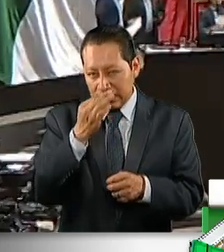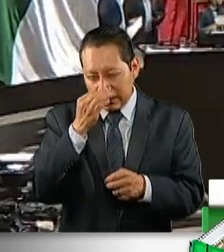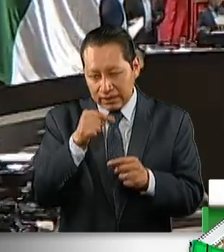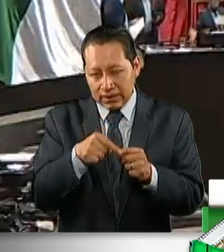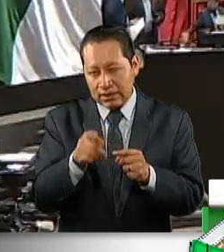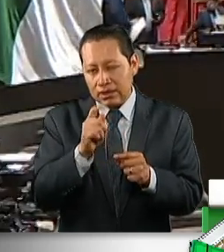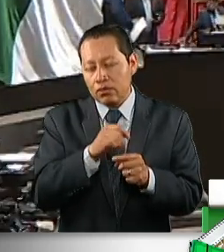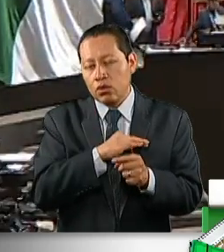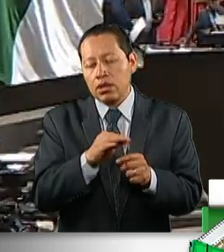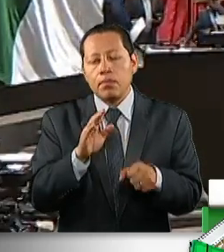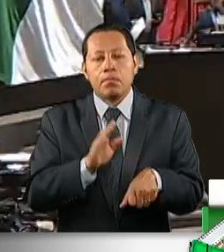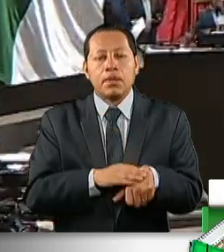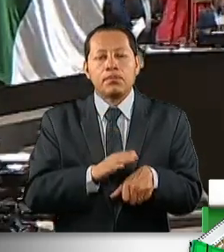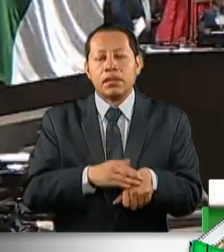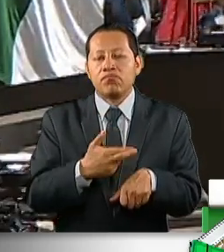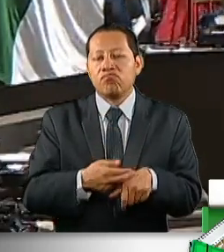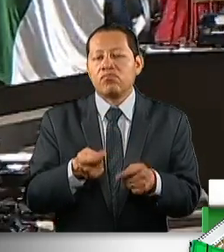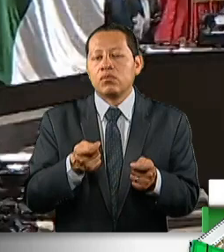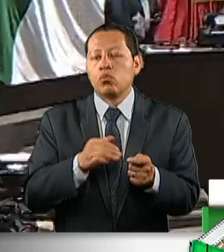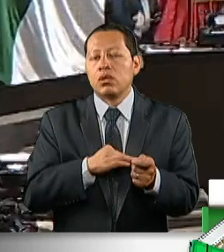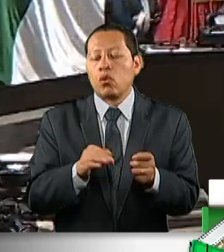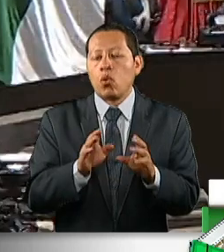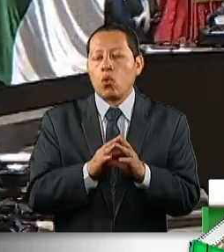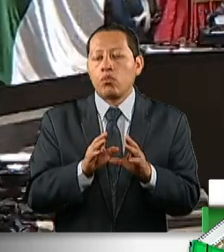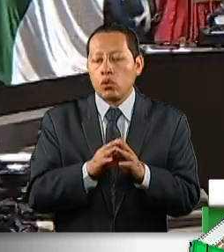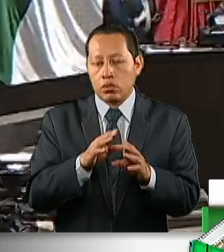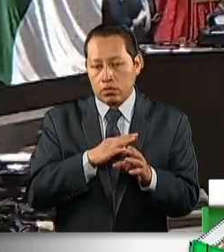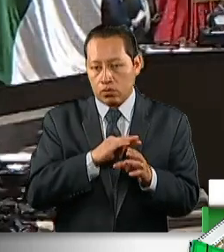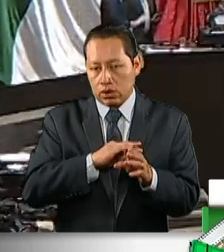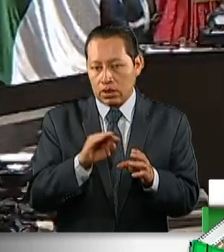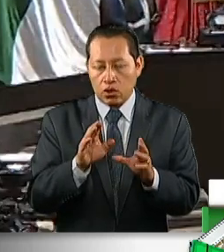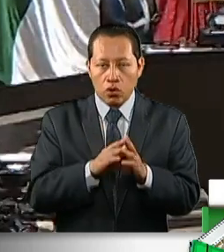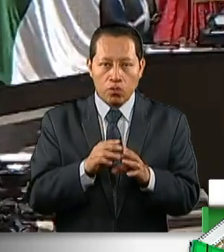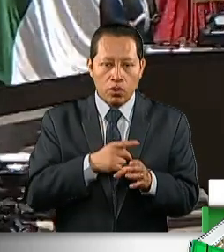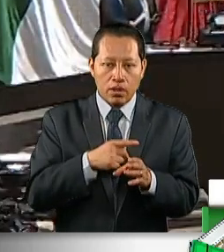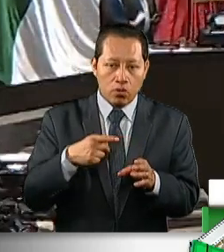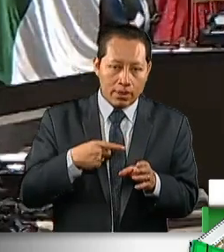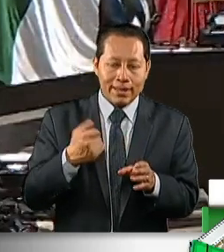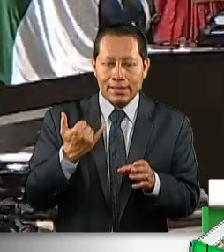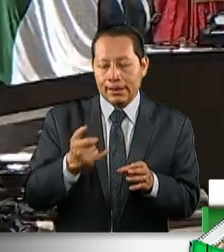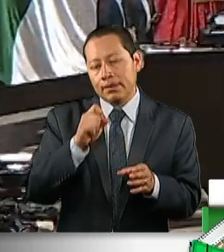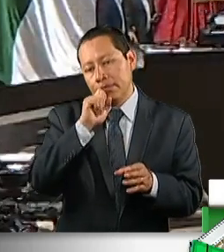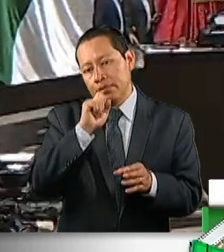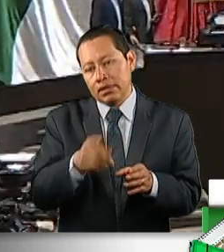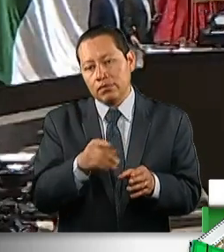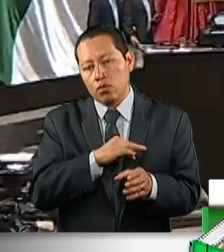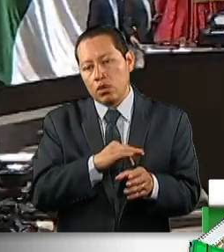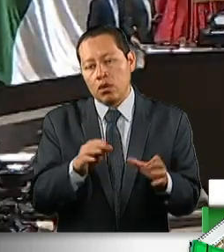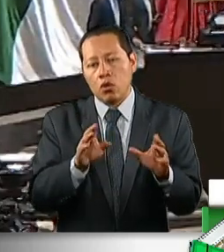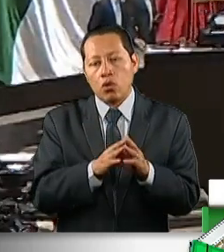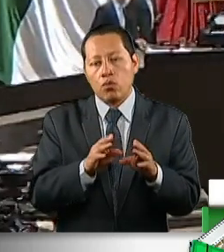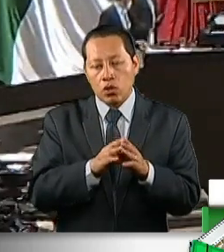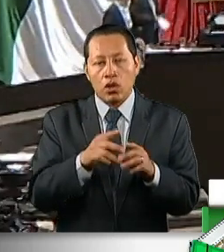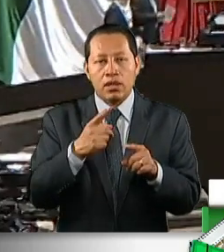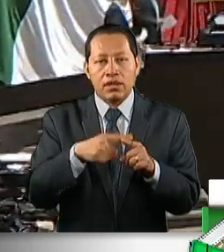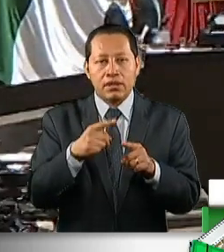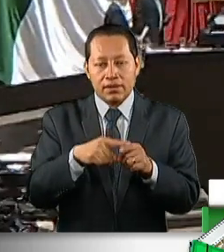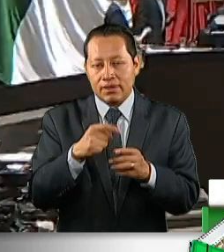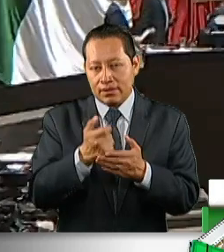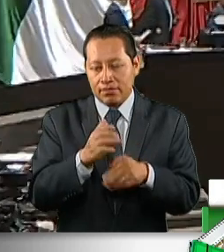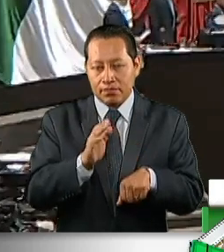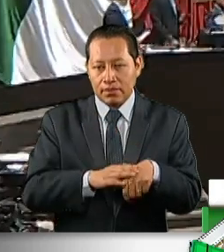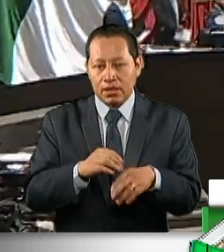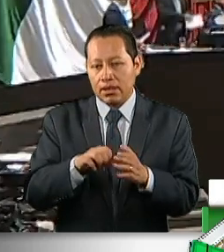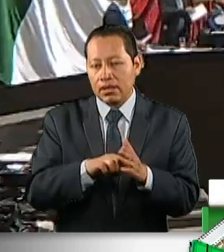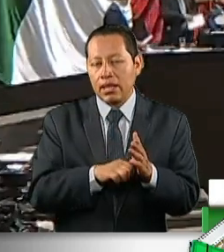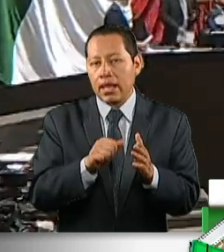una mayor regulación de los esquemas de consolidación de deudas y de la promoción de prácticas financieras más